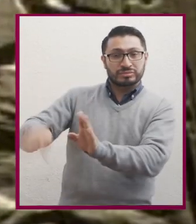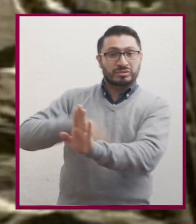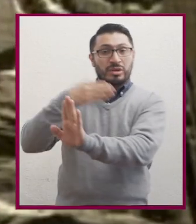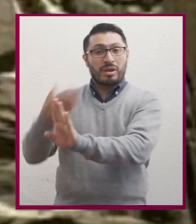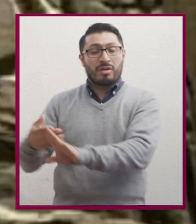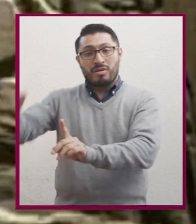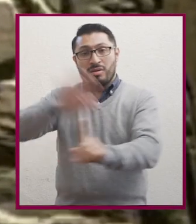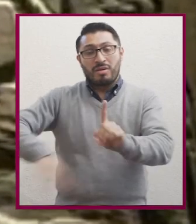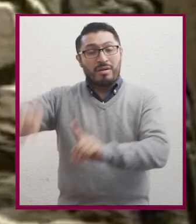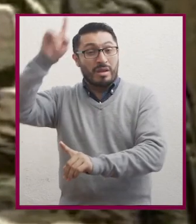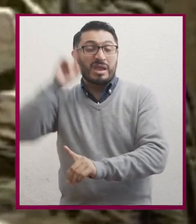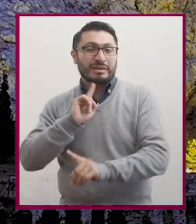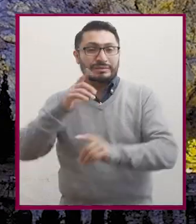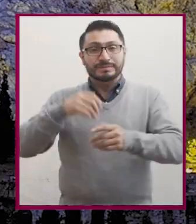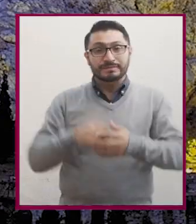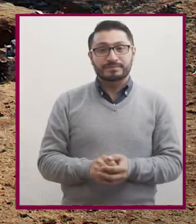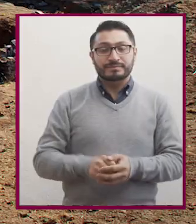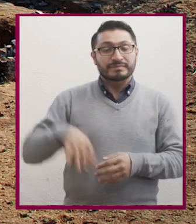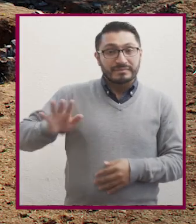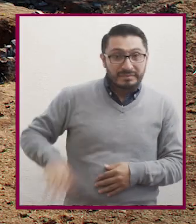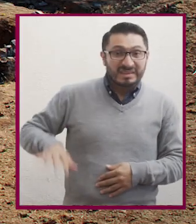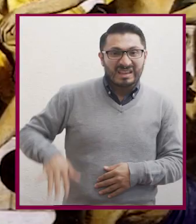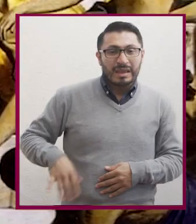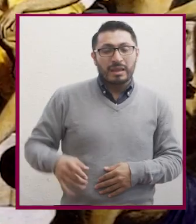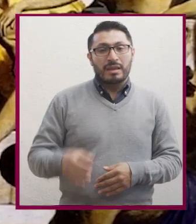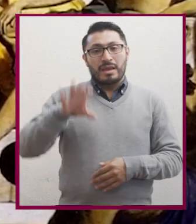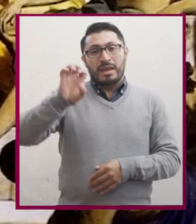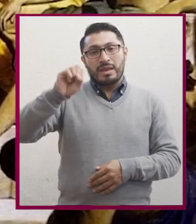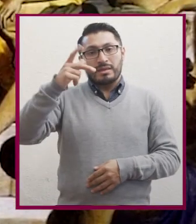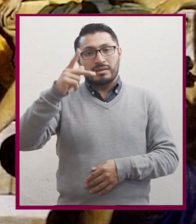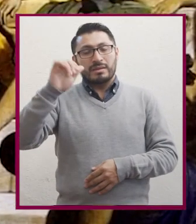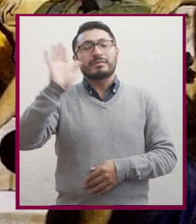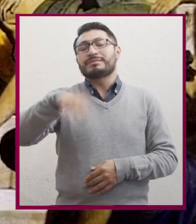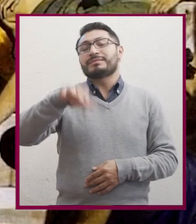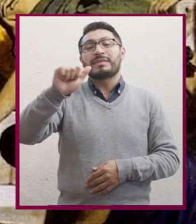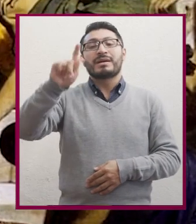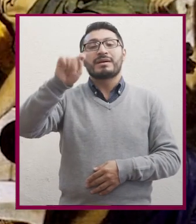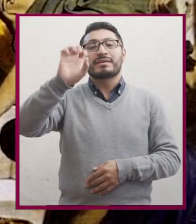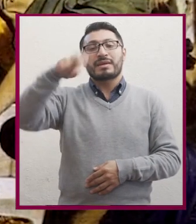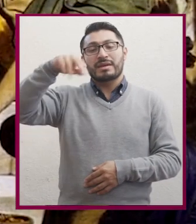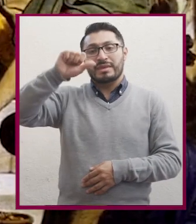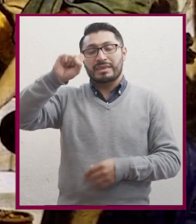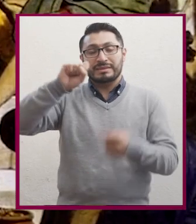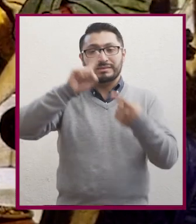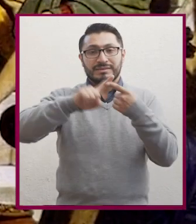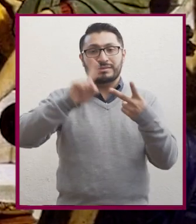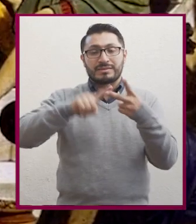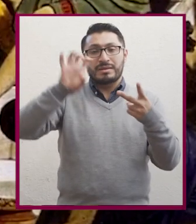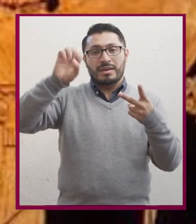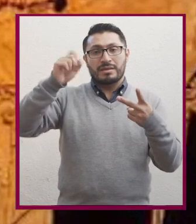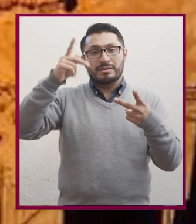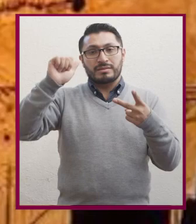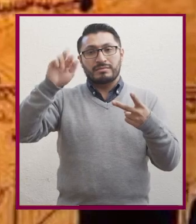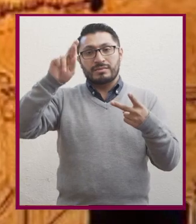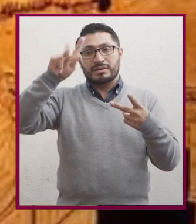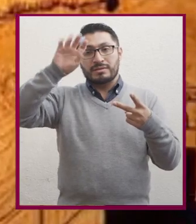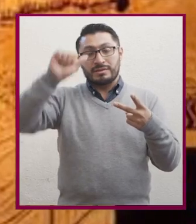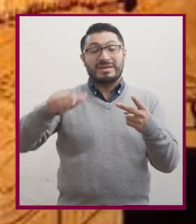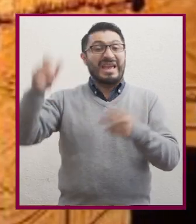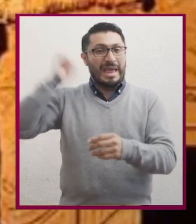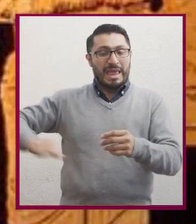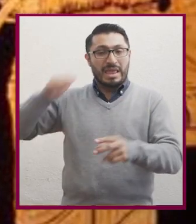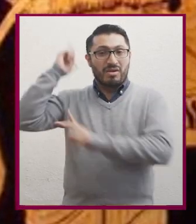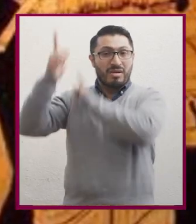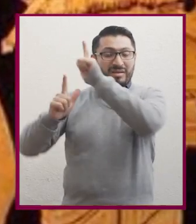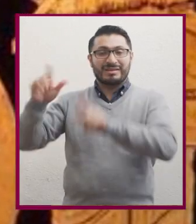fueron sometidas las mujeres. Atenas y Esparta fueron 2 grandes ciudades-estado de la antigua Grecia. Atenas destacó por